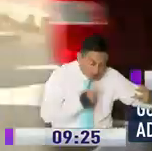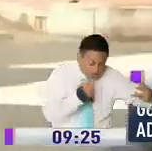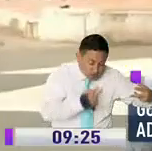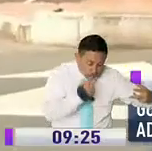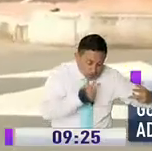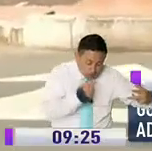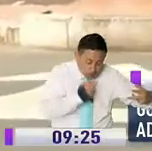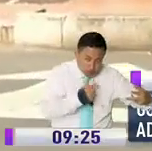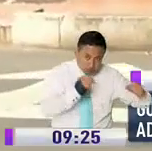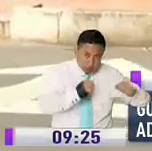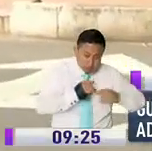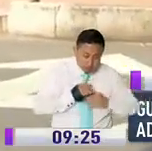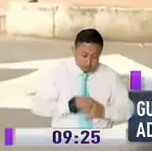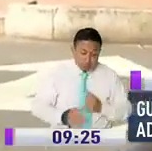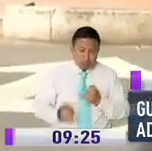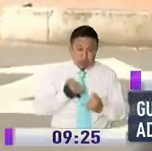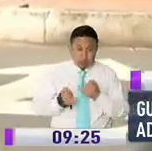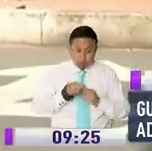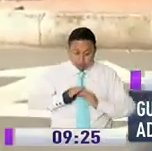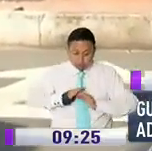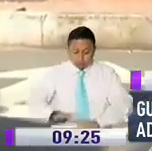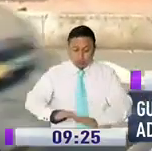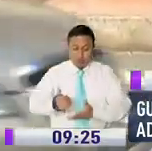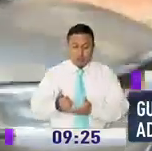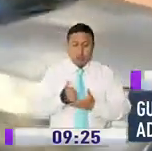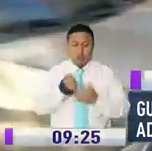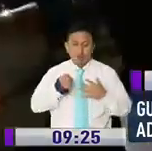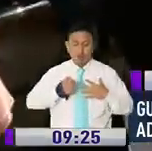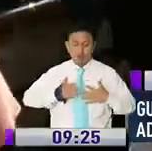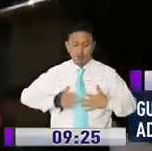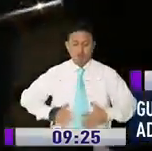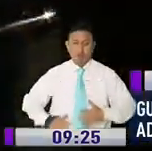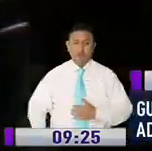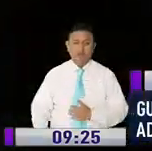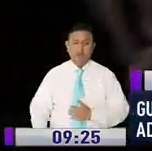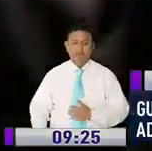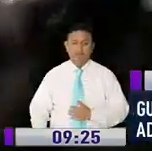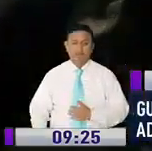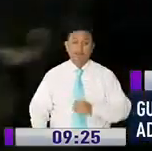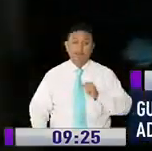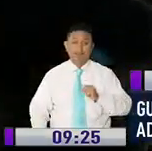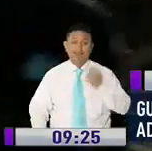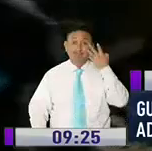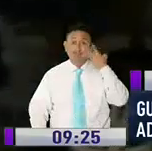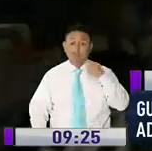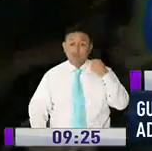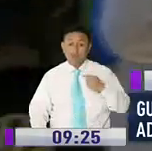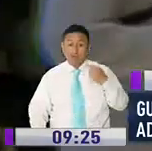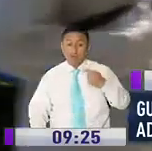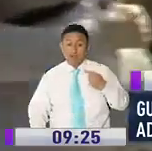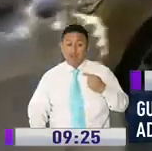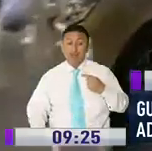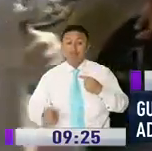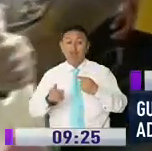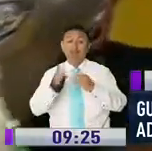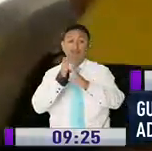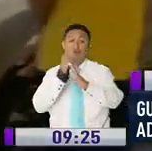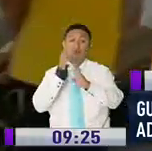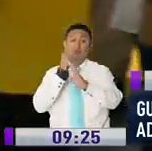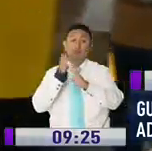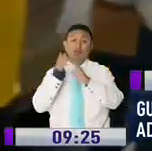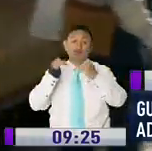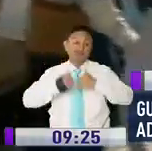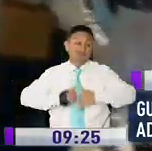para poder eliminar el virus y ayudar a aliviar bastante los pulmones. Y así pasan los días y las columnas de ciudadanos